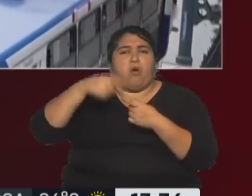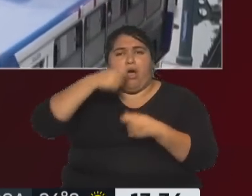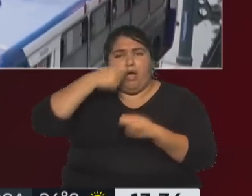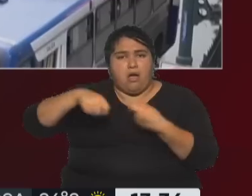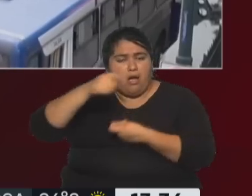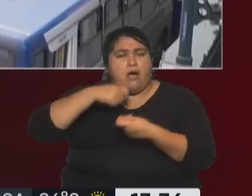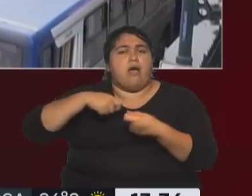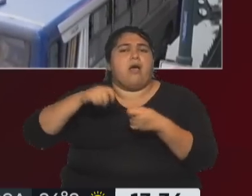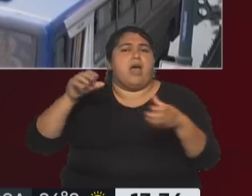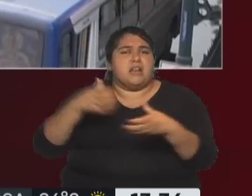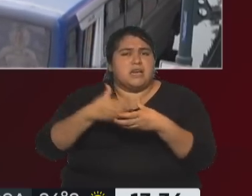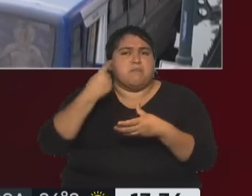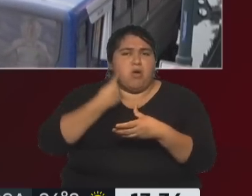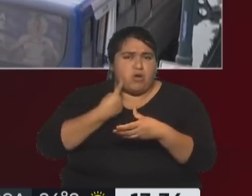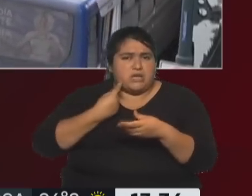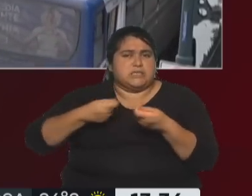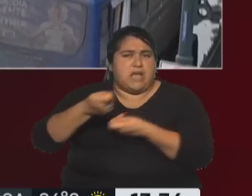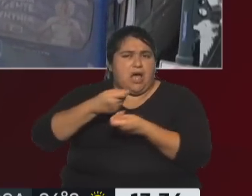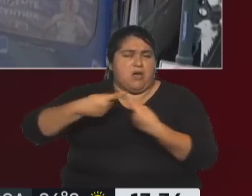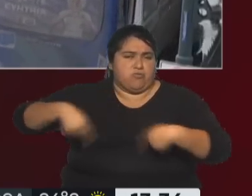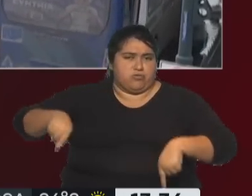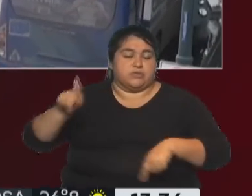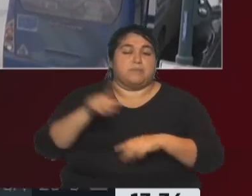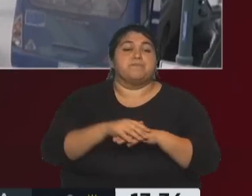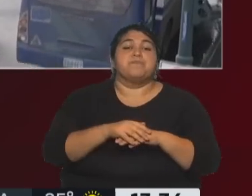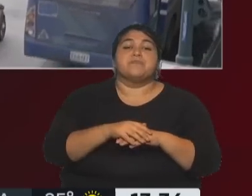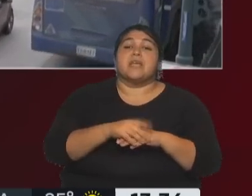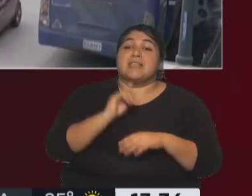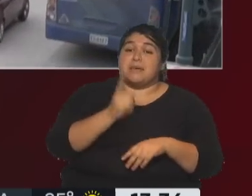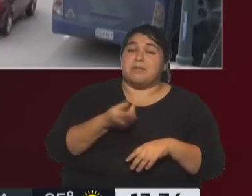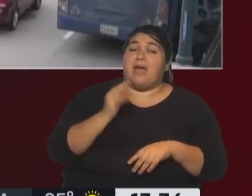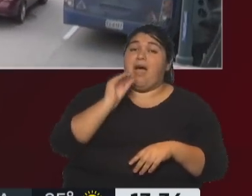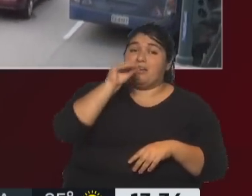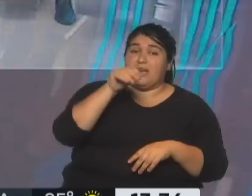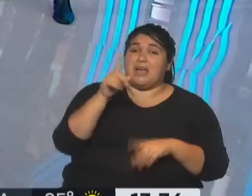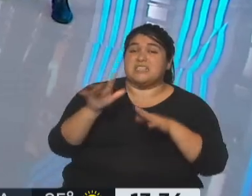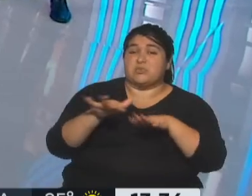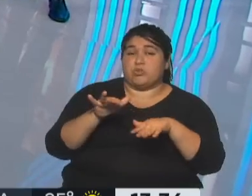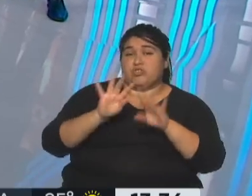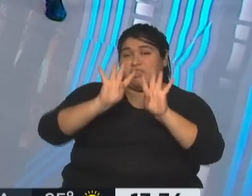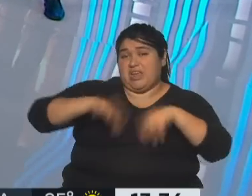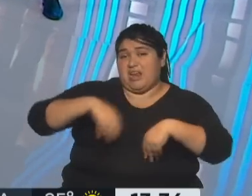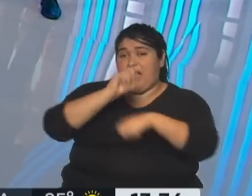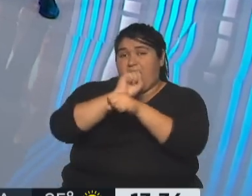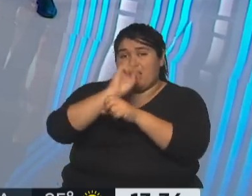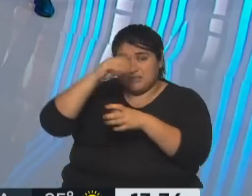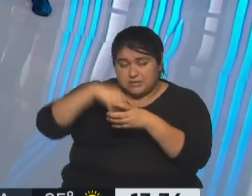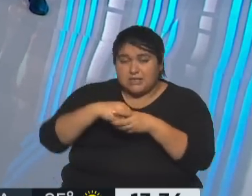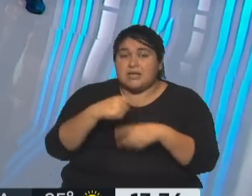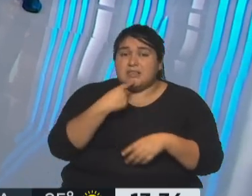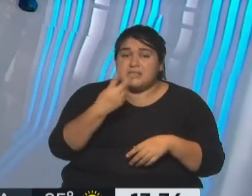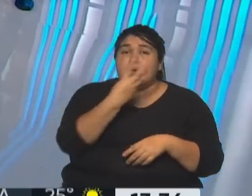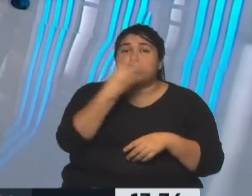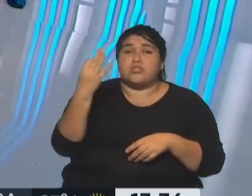pero bueno, como primer panorama, digamos, una situación real a la que hay que sumarle también lo que pasa en las cárceles. Se calcula que más de